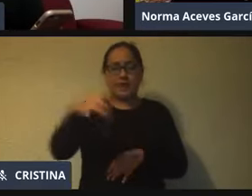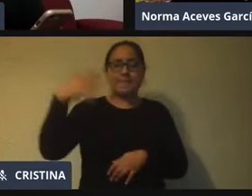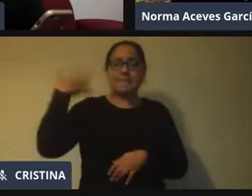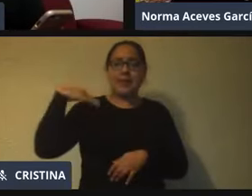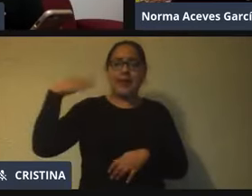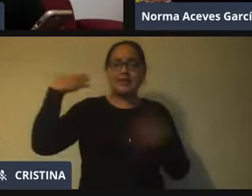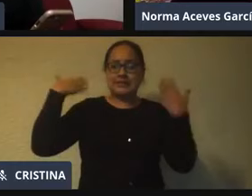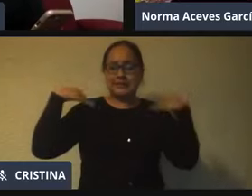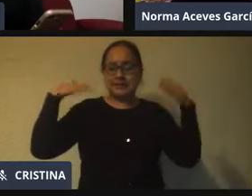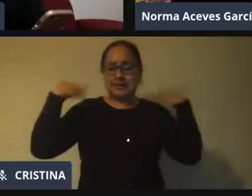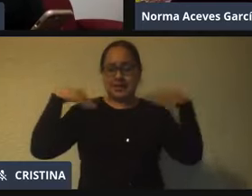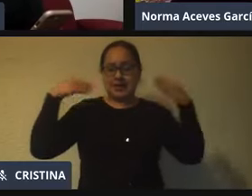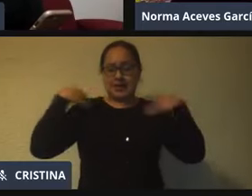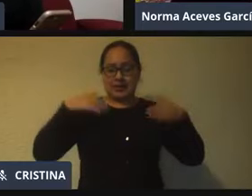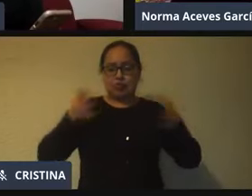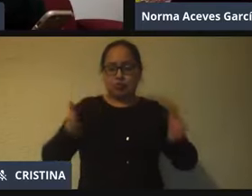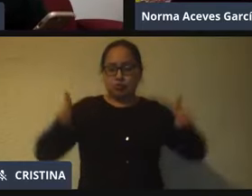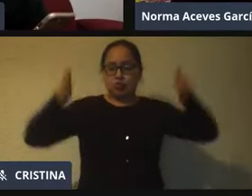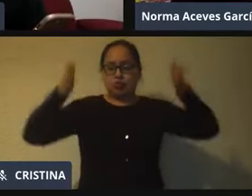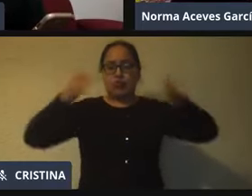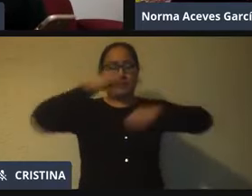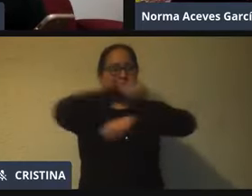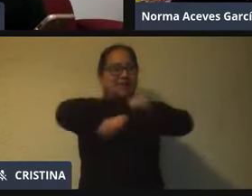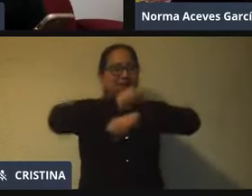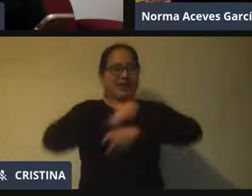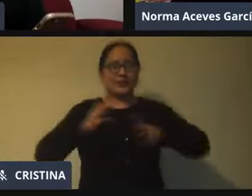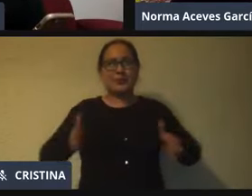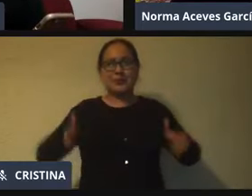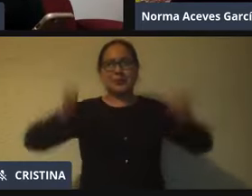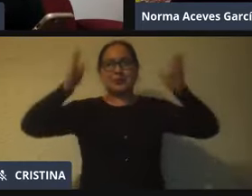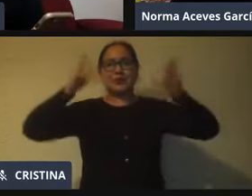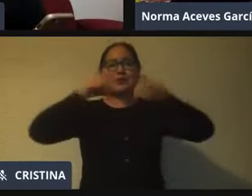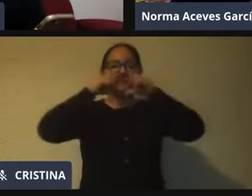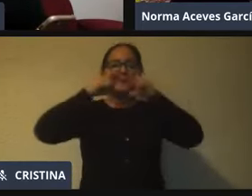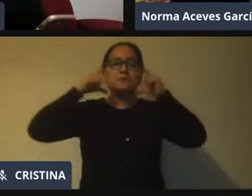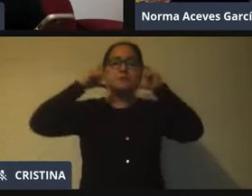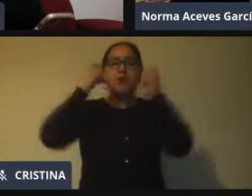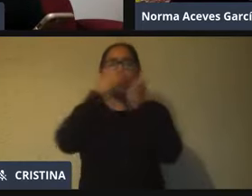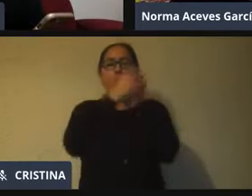ya muy desesperada del encierro. ¿Será conveniente para su salud mental?